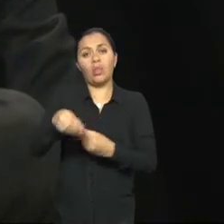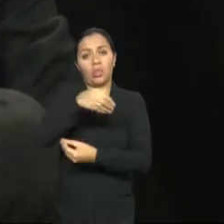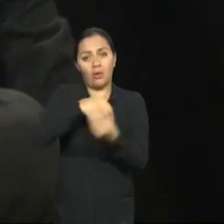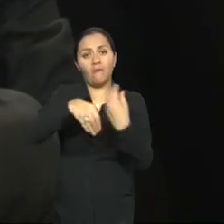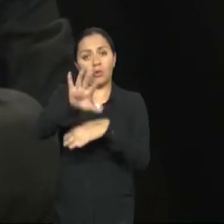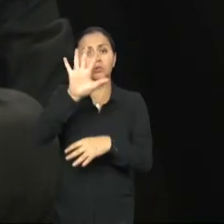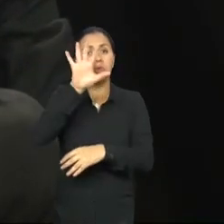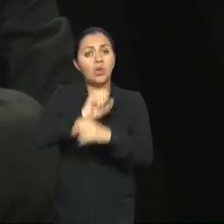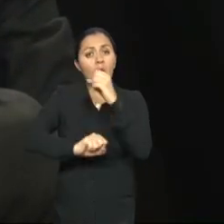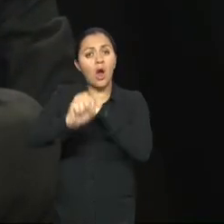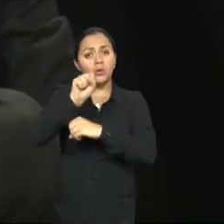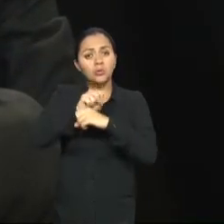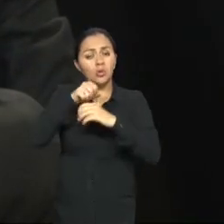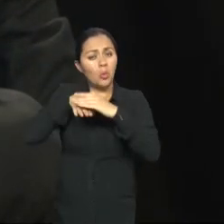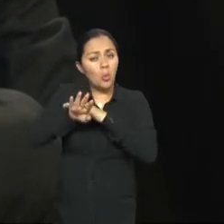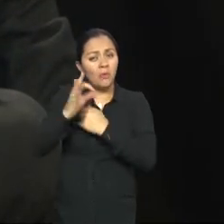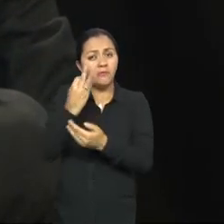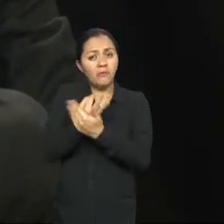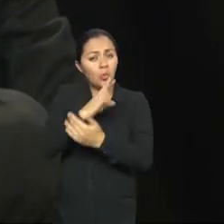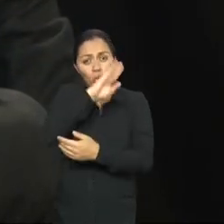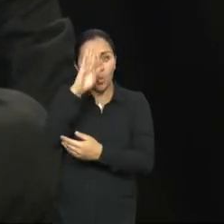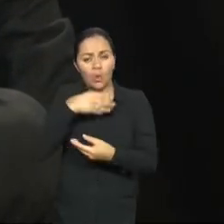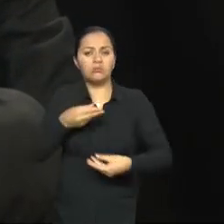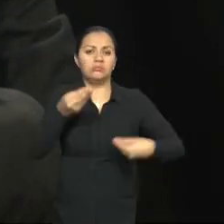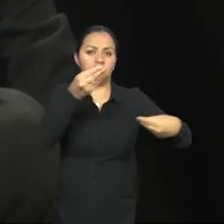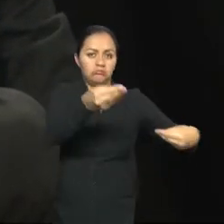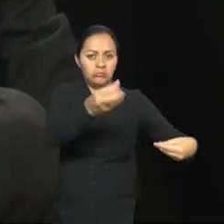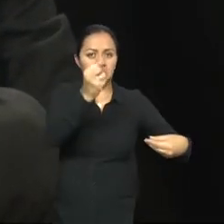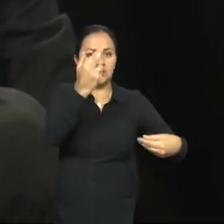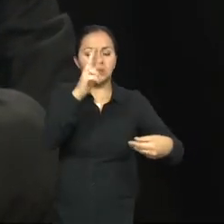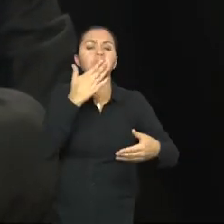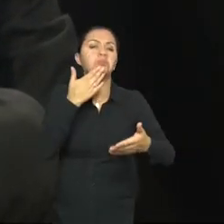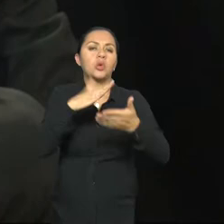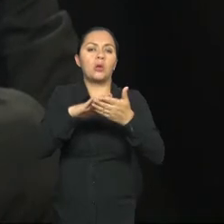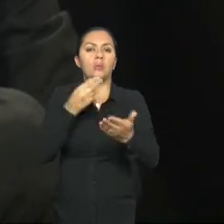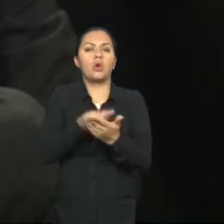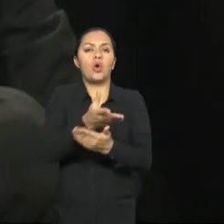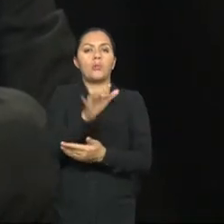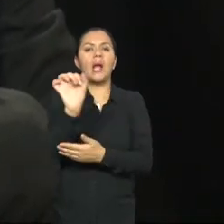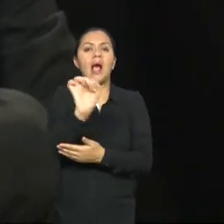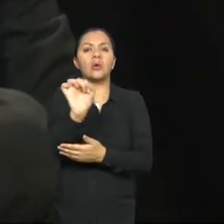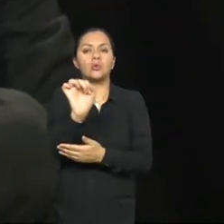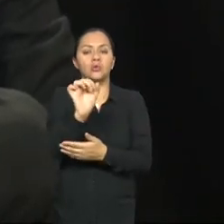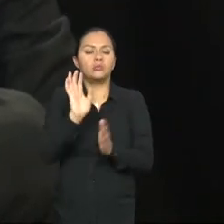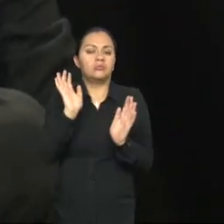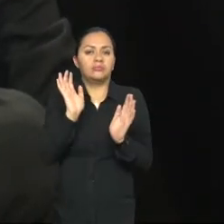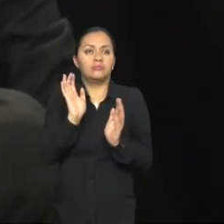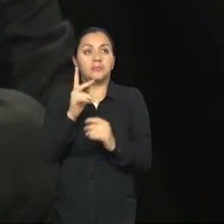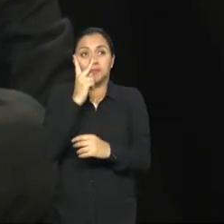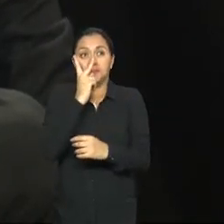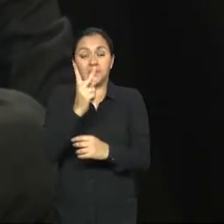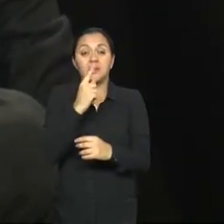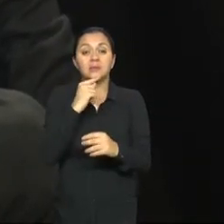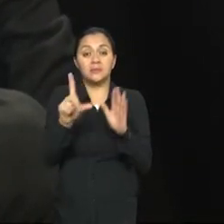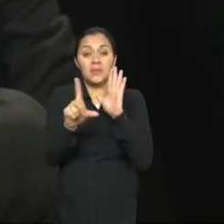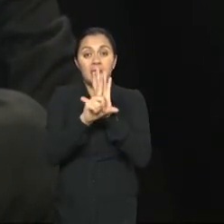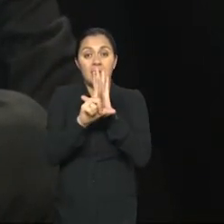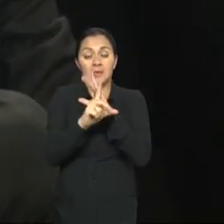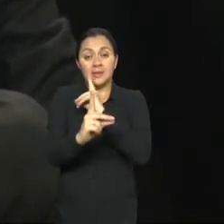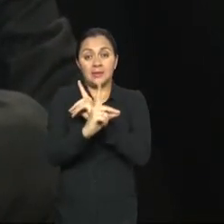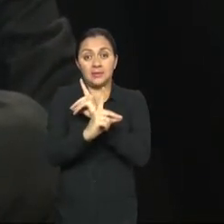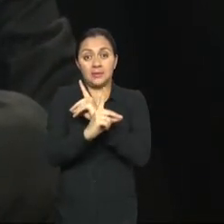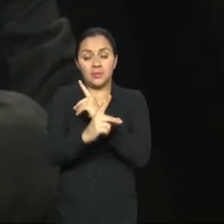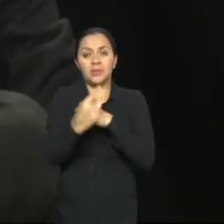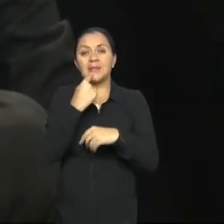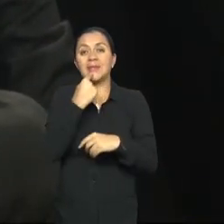devolución. Podemos nosotros realizar algo que si es que compré un vehículo. Hay algo puntual aquí. La ley de discapacidades